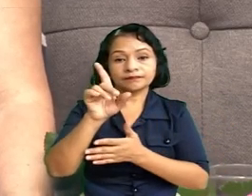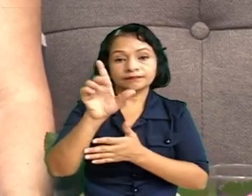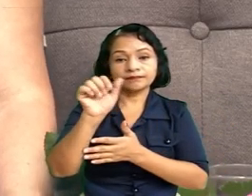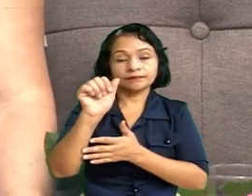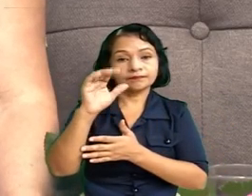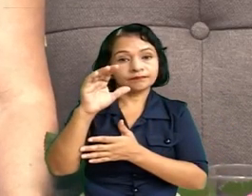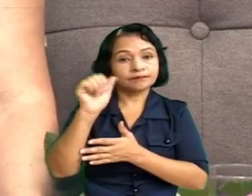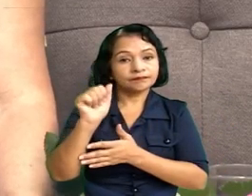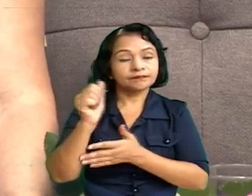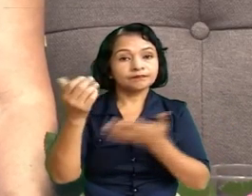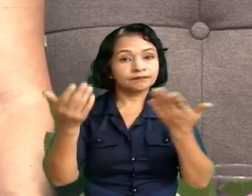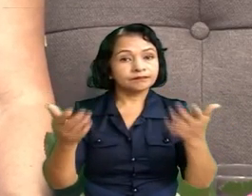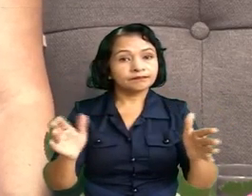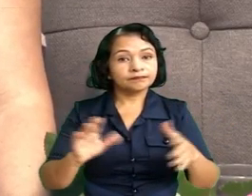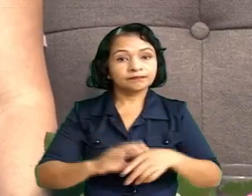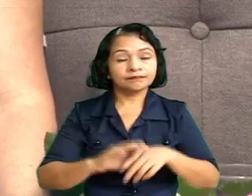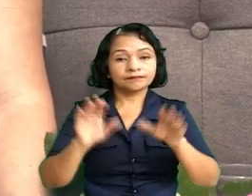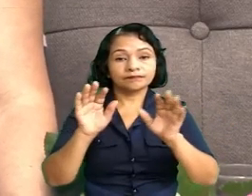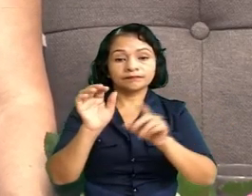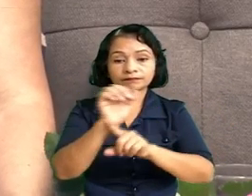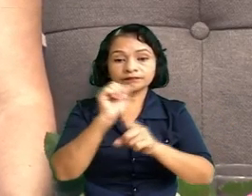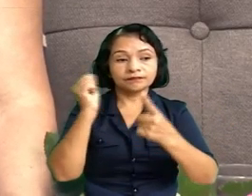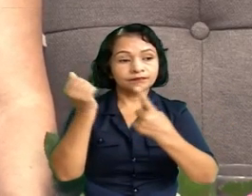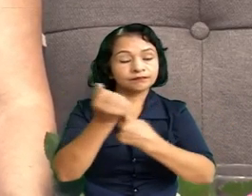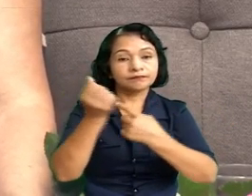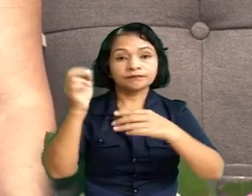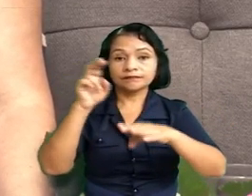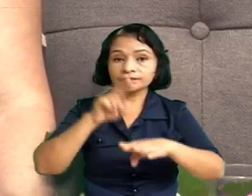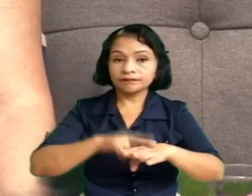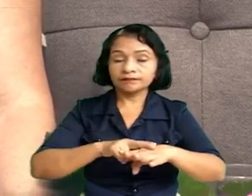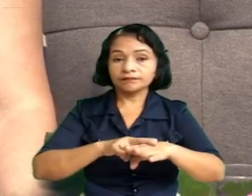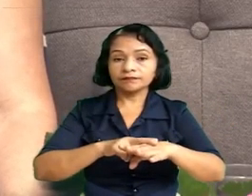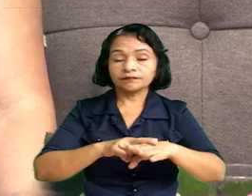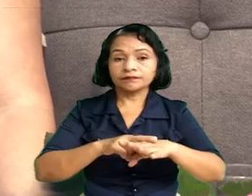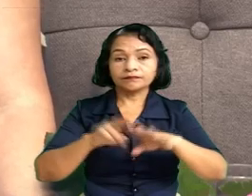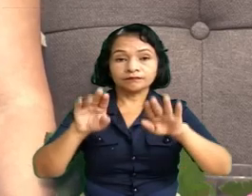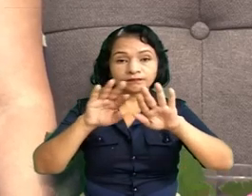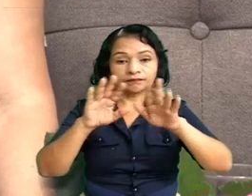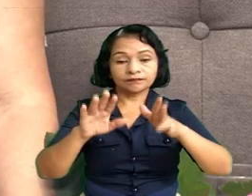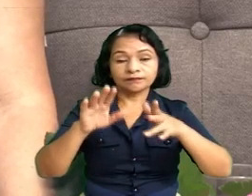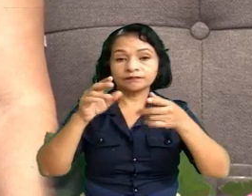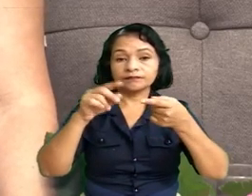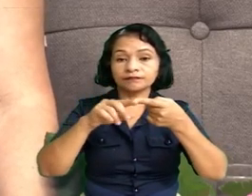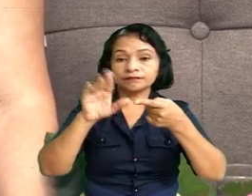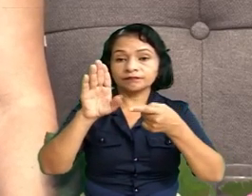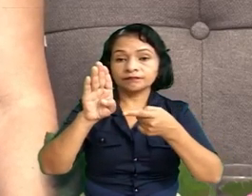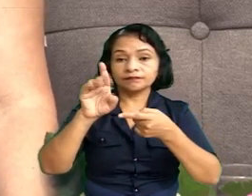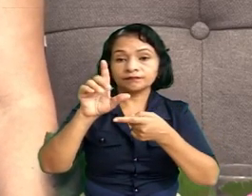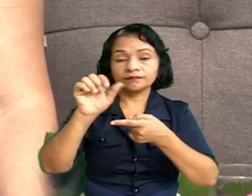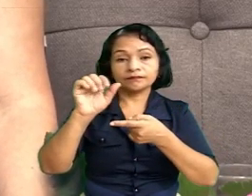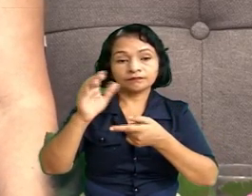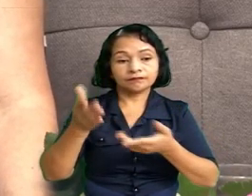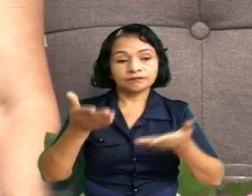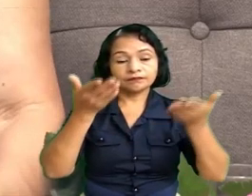sí. La Asamblea Nacional, cuando declaró heroína Blanquita Arauz, le entregó